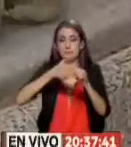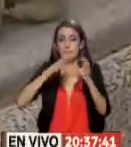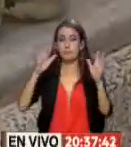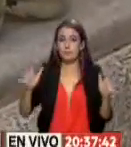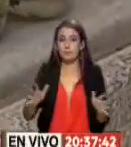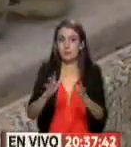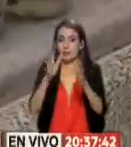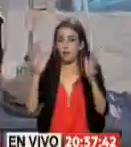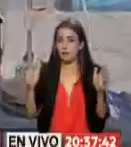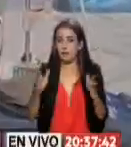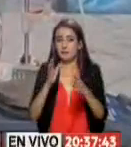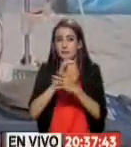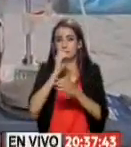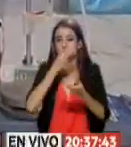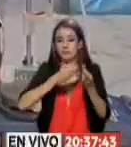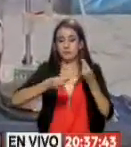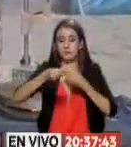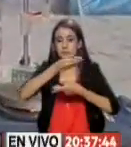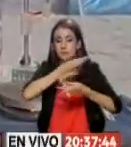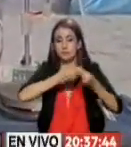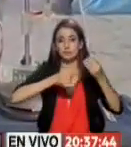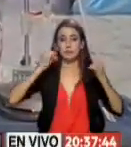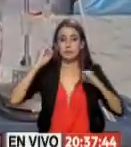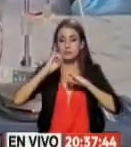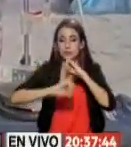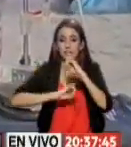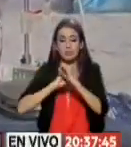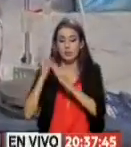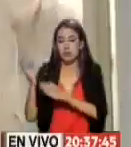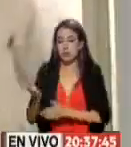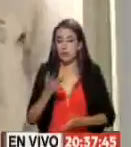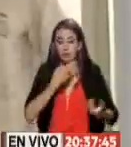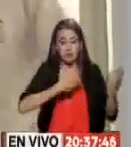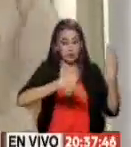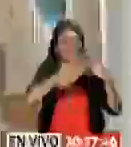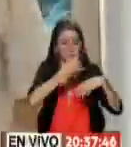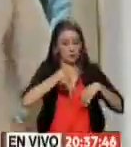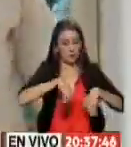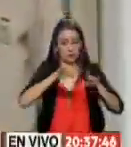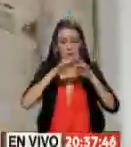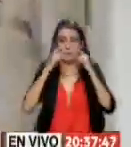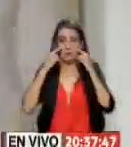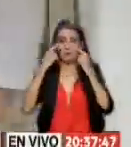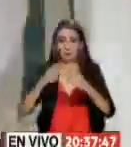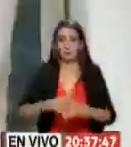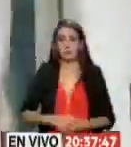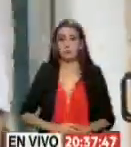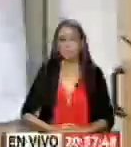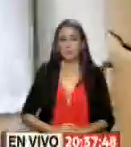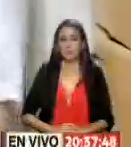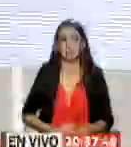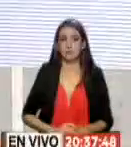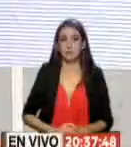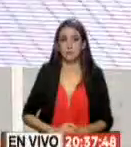inversión nacional y extranjera para mejorar la competitividad y el comercio en el Ecuador. Luis Alfredo Zúñiga,